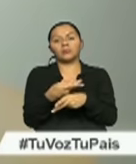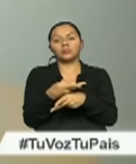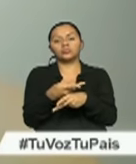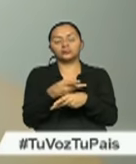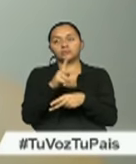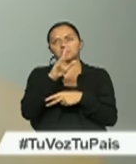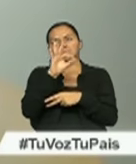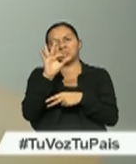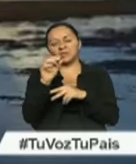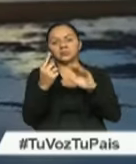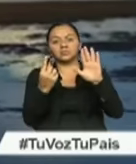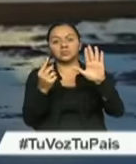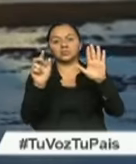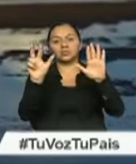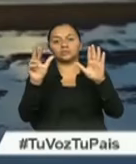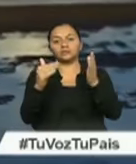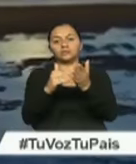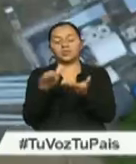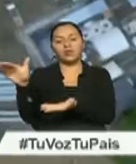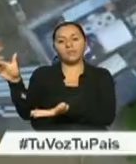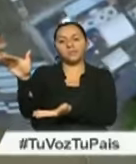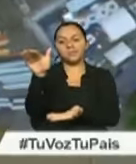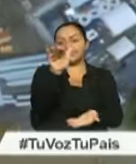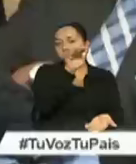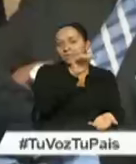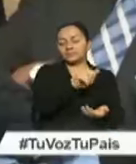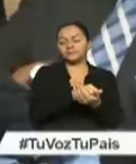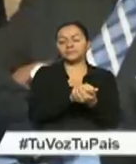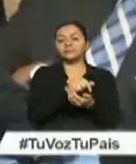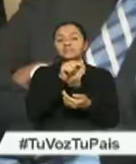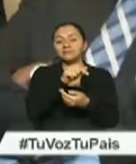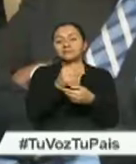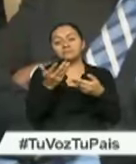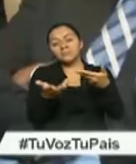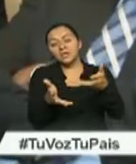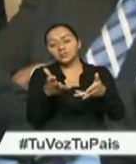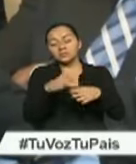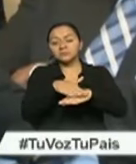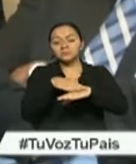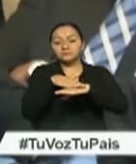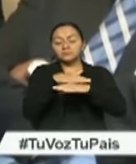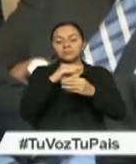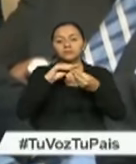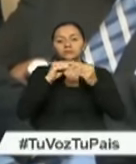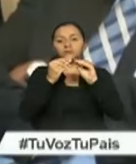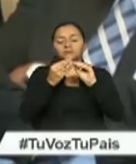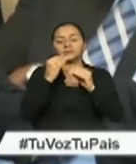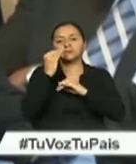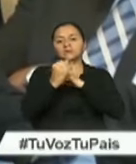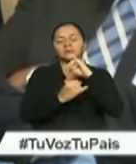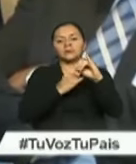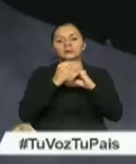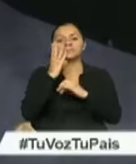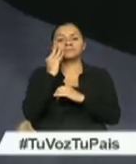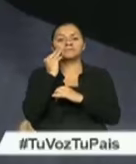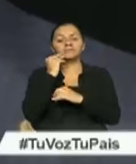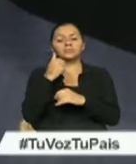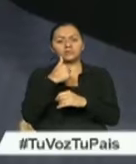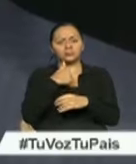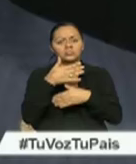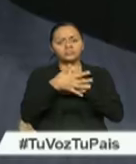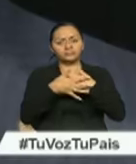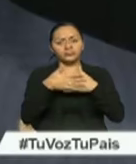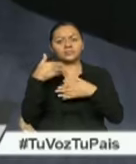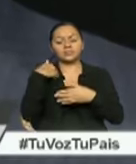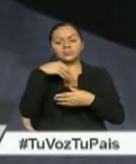a 568.000 barriles diarios. Esto según estimaciones de expertos internacionales. Tenemos reservas, tenemos